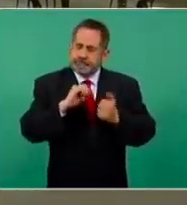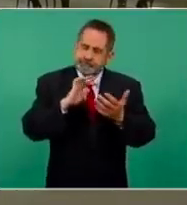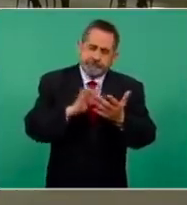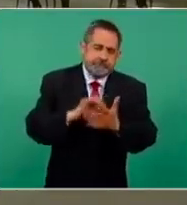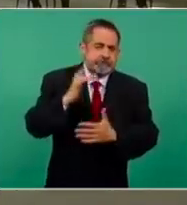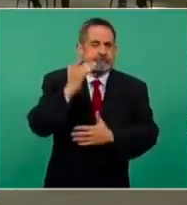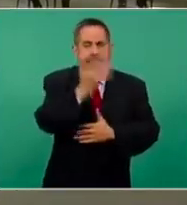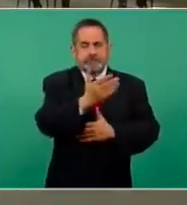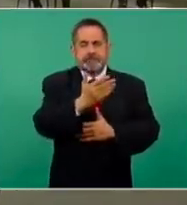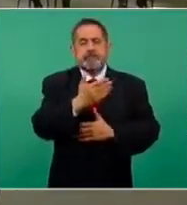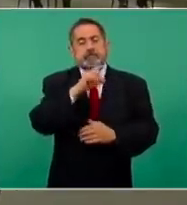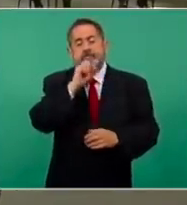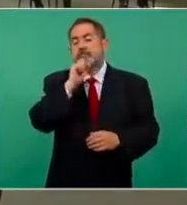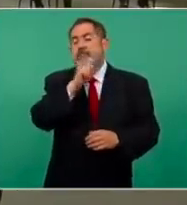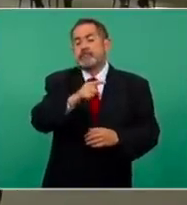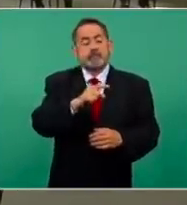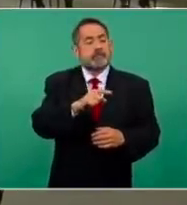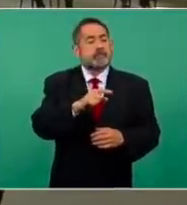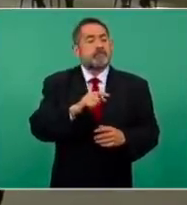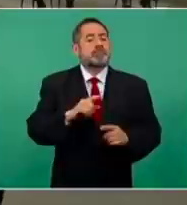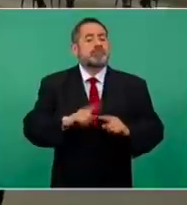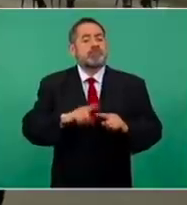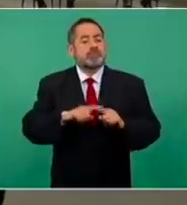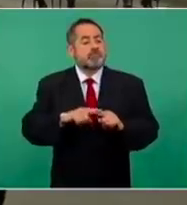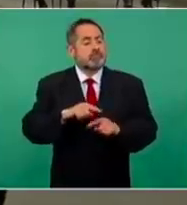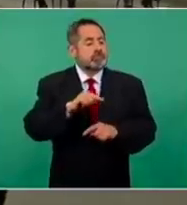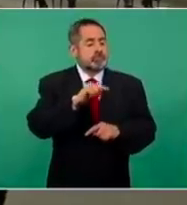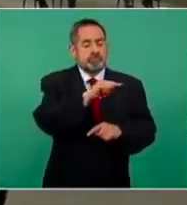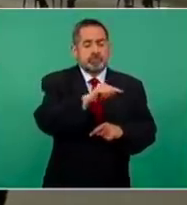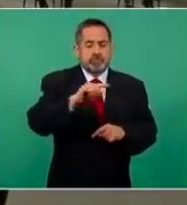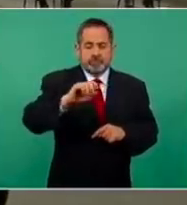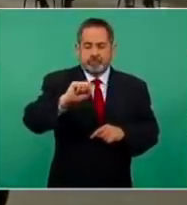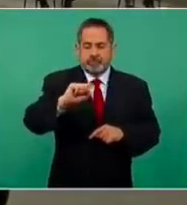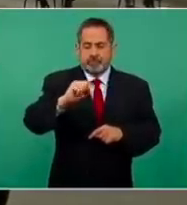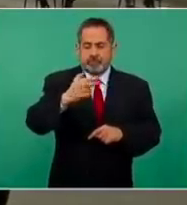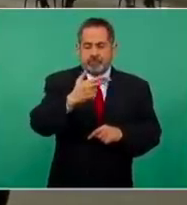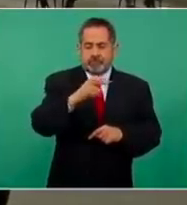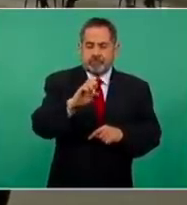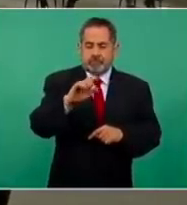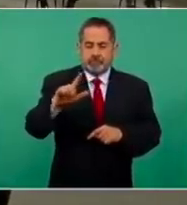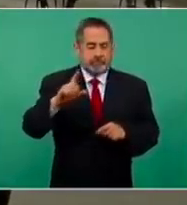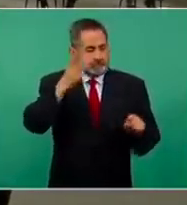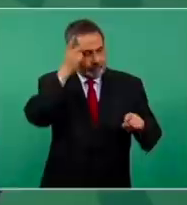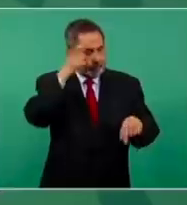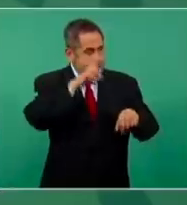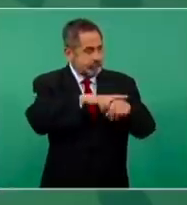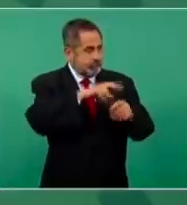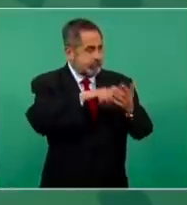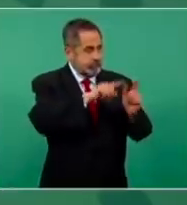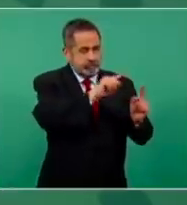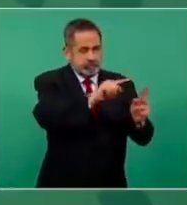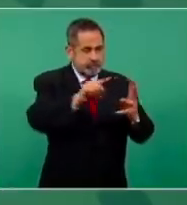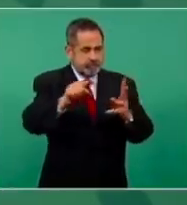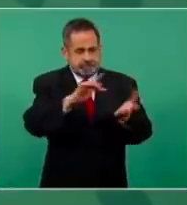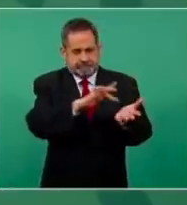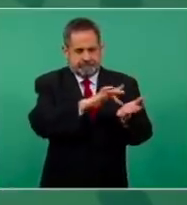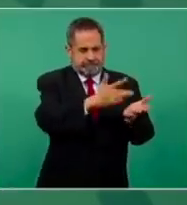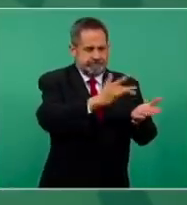agradecerle a los directivos de Shell por